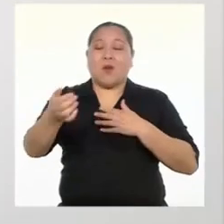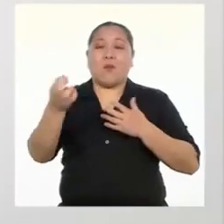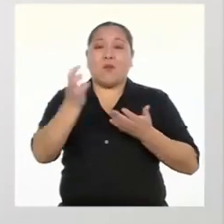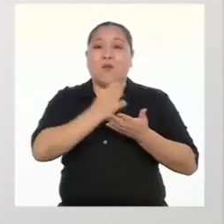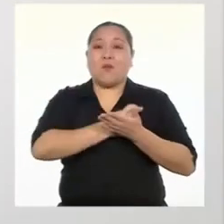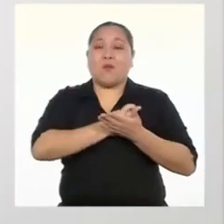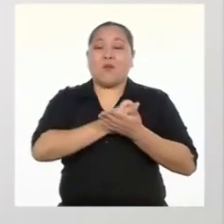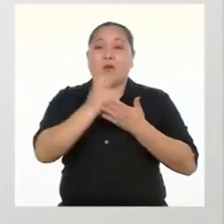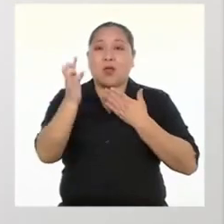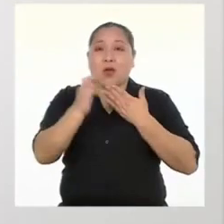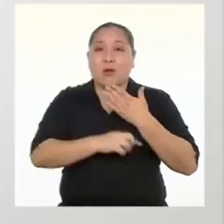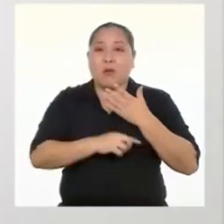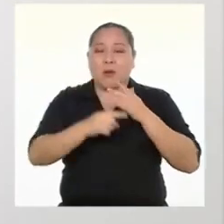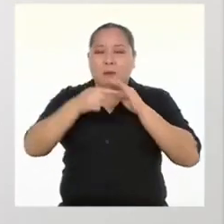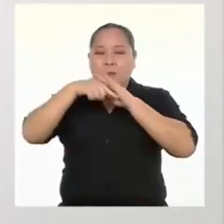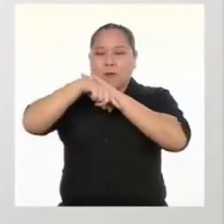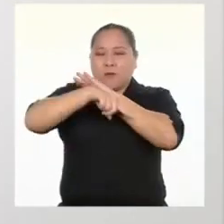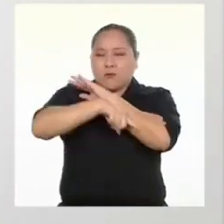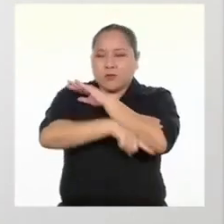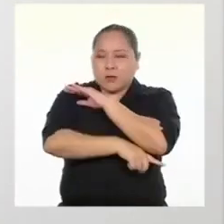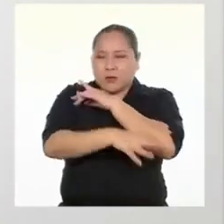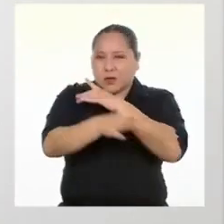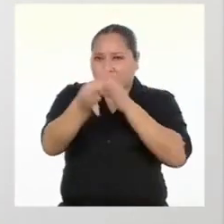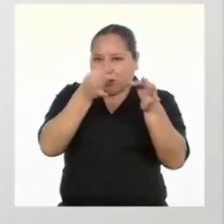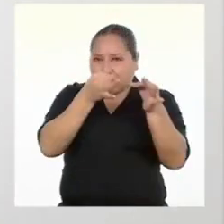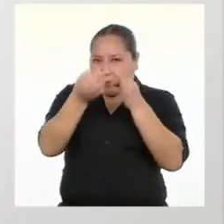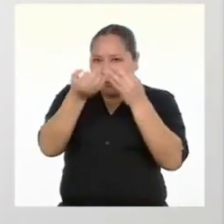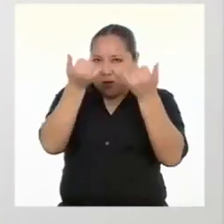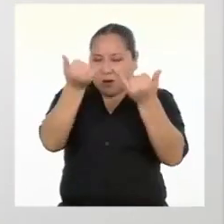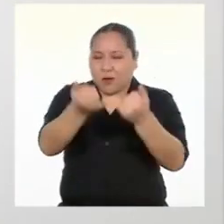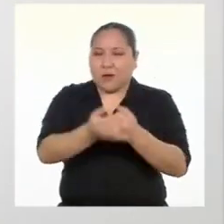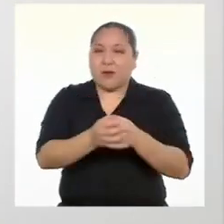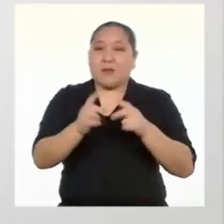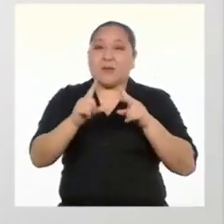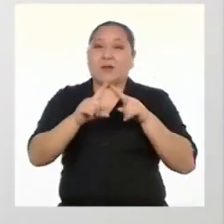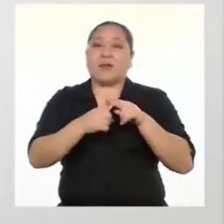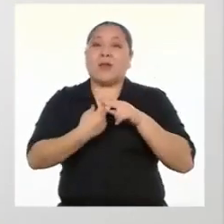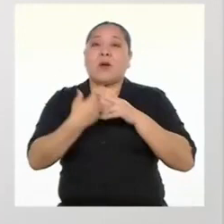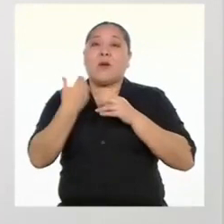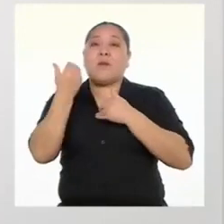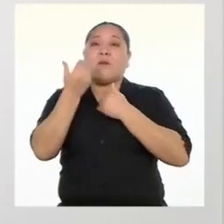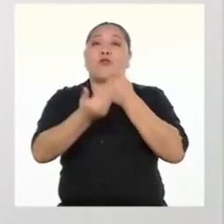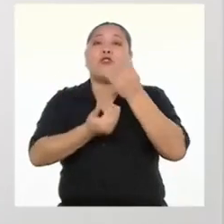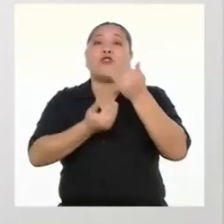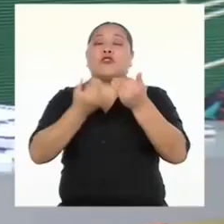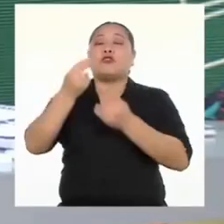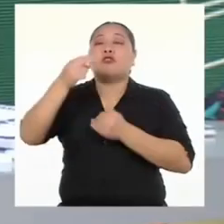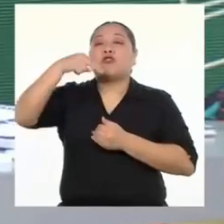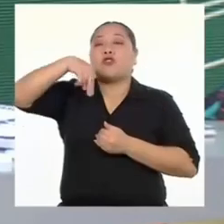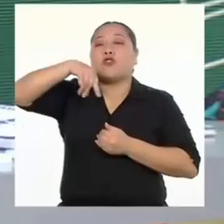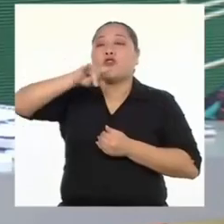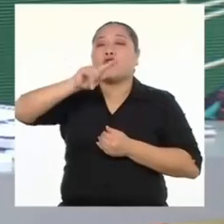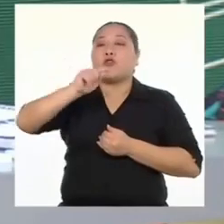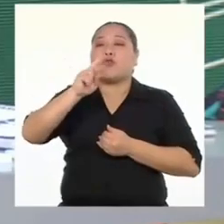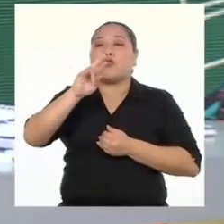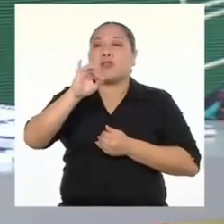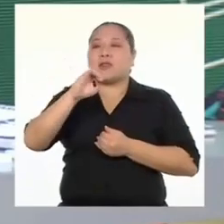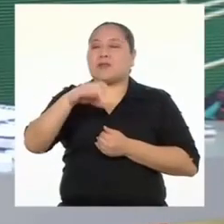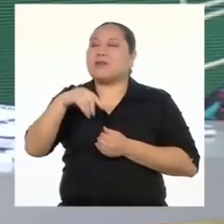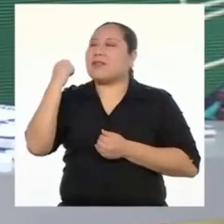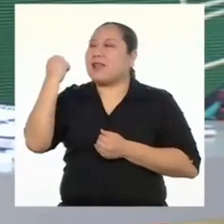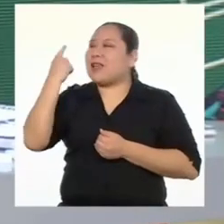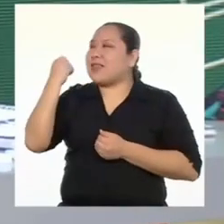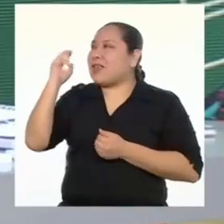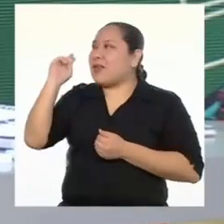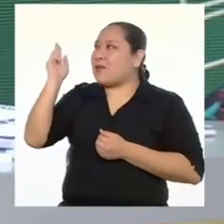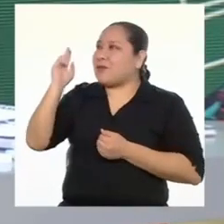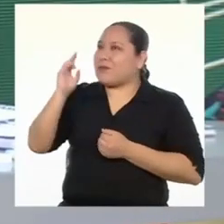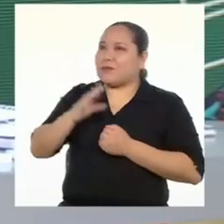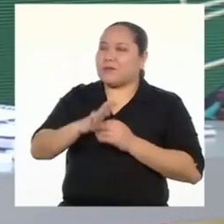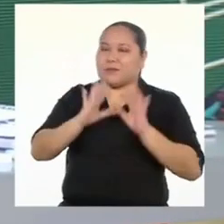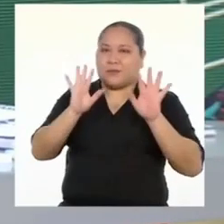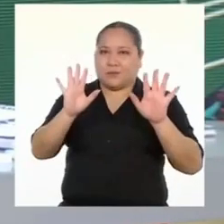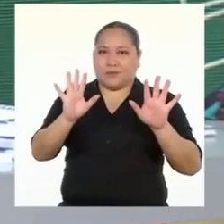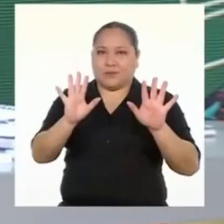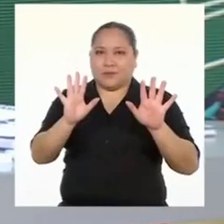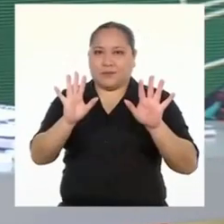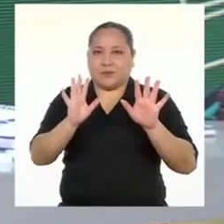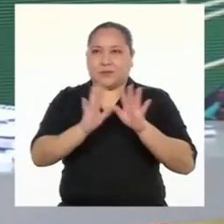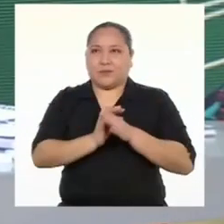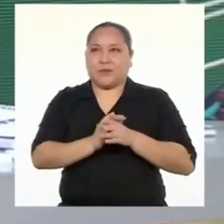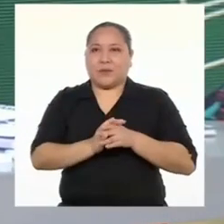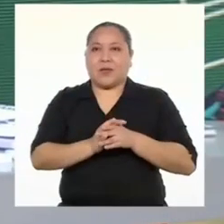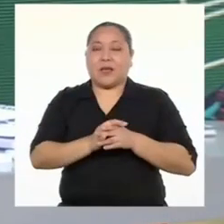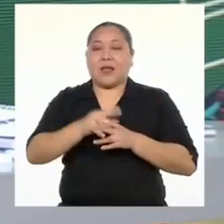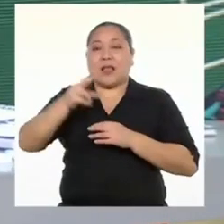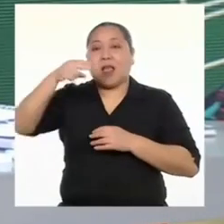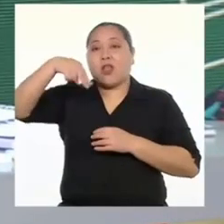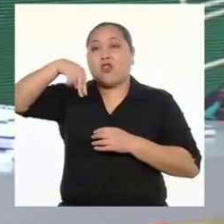en todo lo que hemos hablado hasta ahora. Empecemos con el proceso de nutrición en sí. Voy entendiendo, profesora. Entonces,